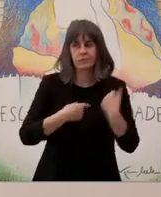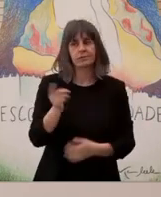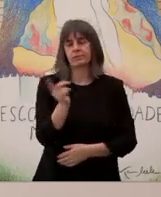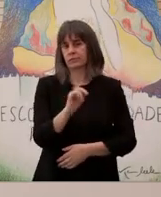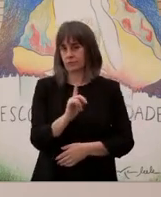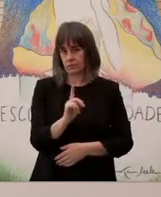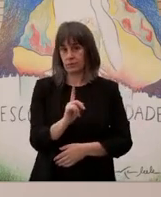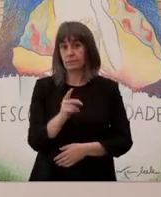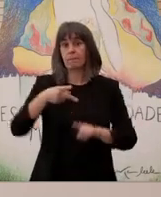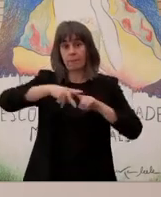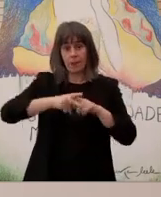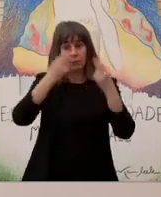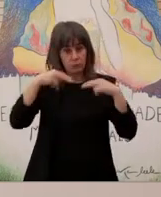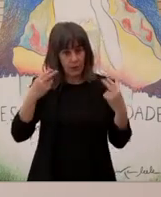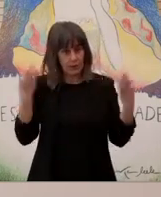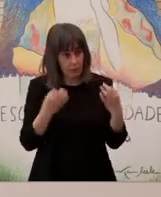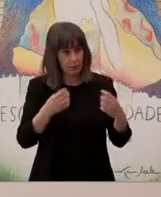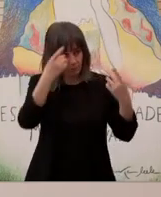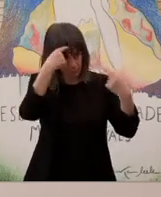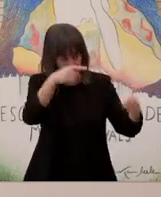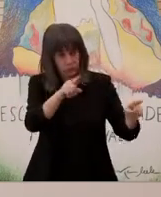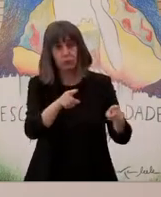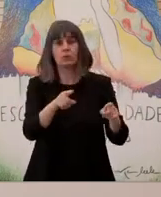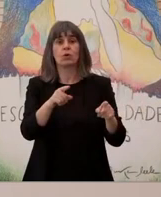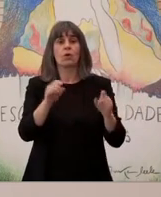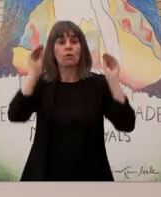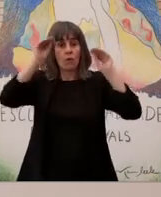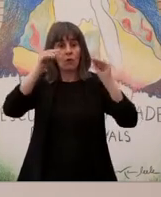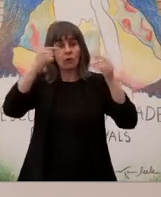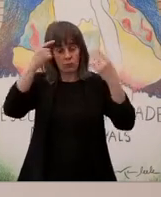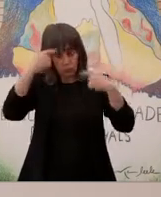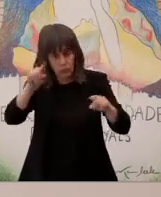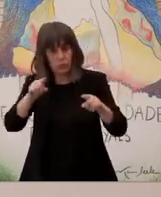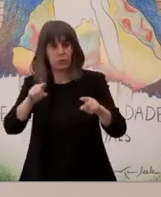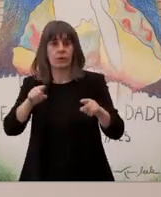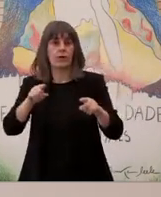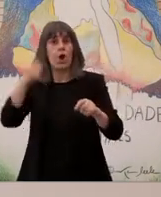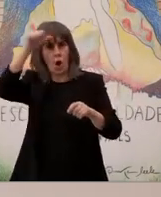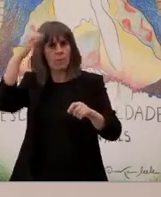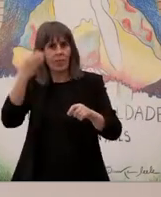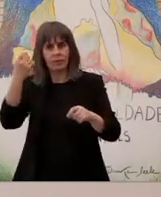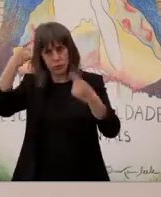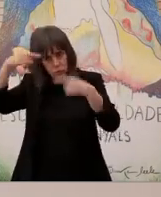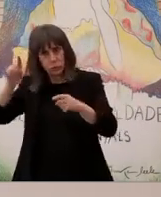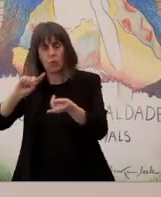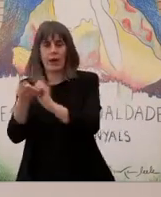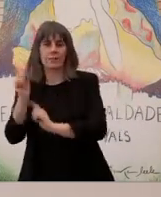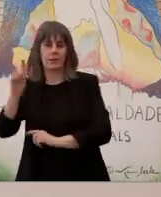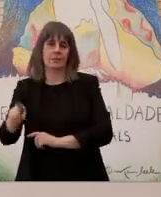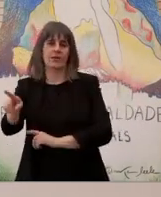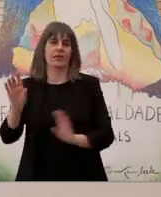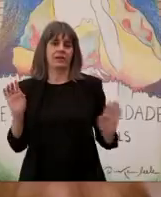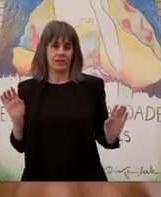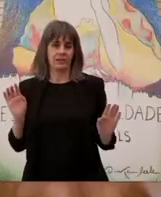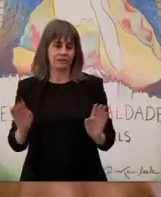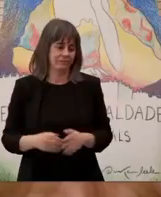os instrumentos públicos tenían que hacerlo a formación de profesorado tengo que hacer y eso me está ayuntamiento que cambiar porque si no no acabamos más